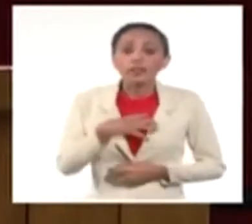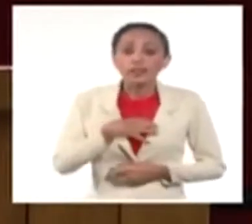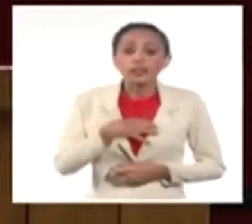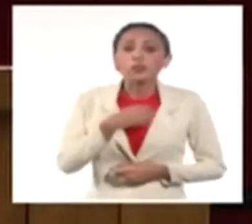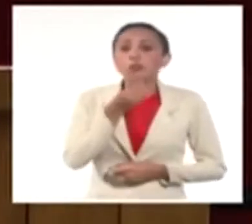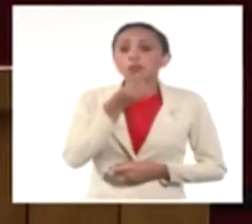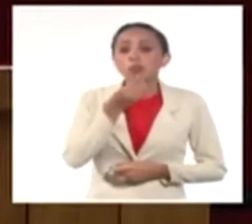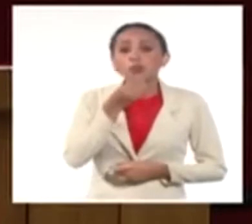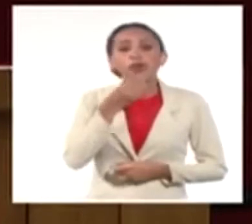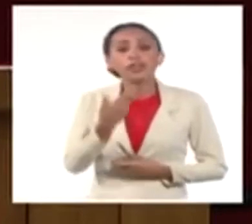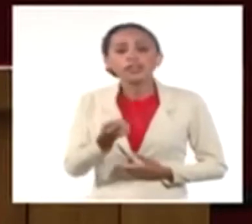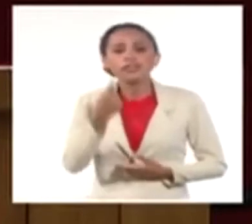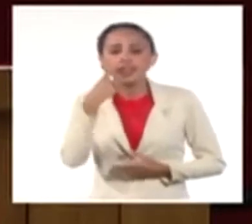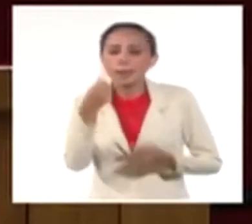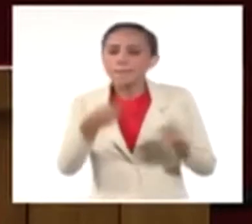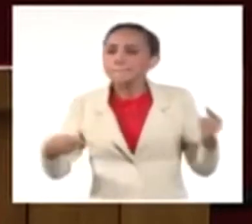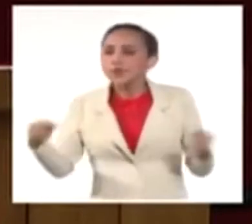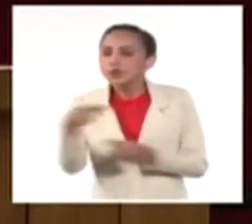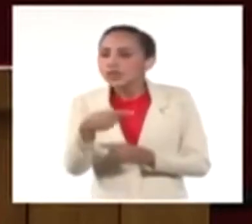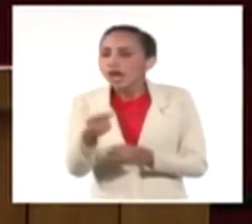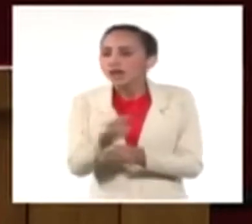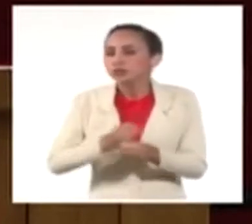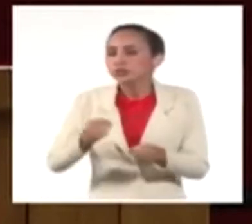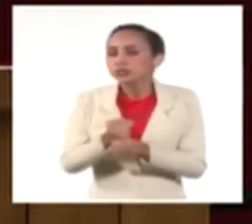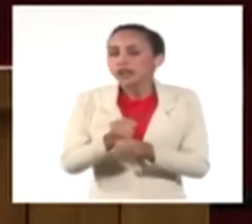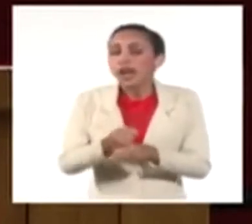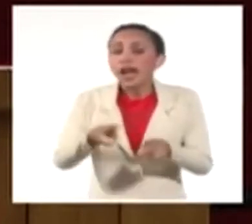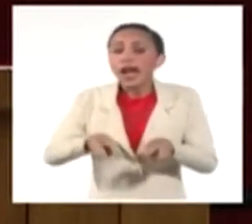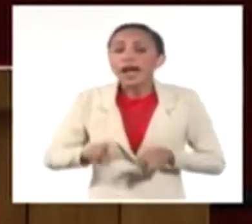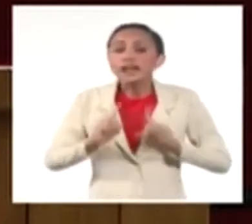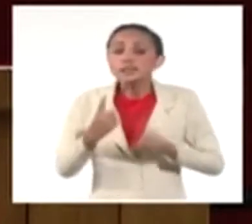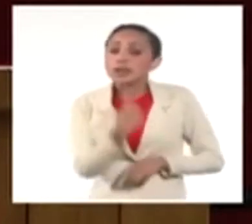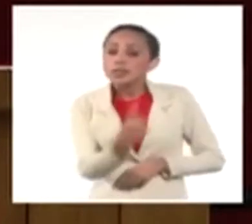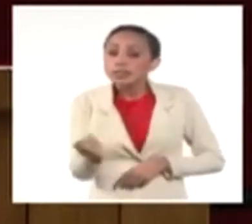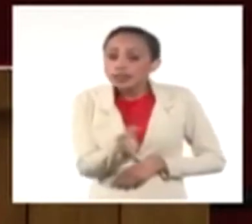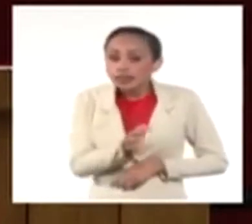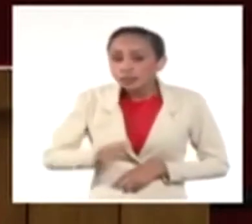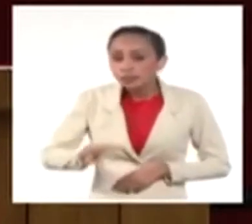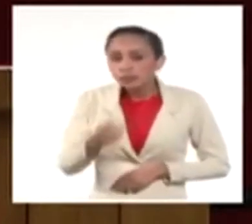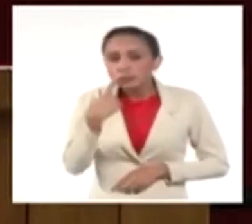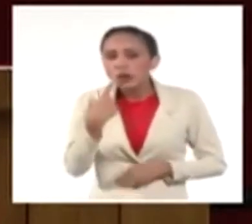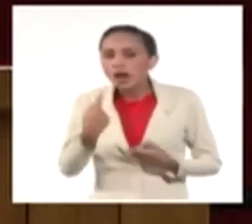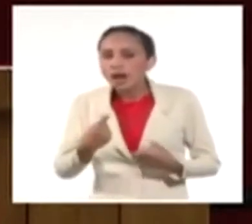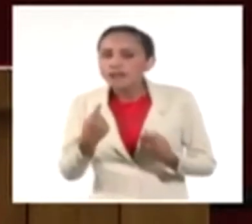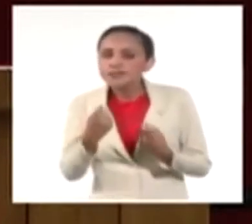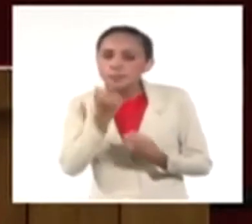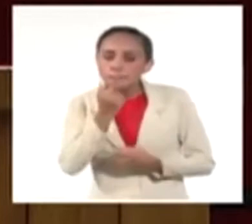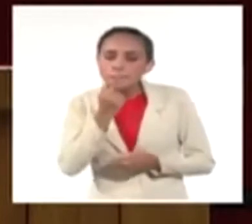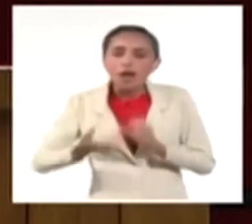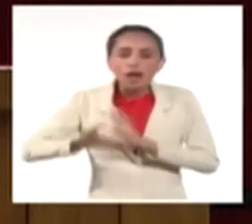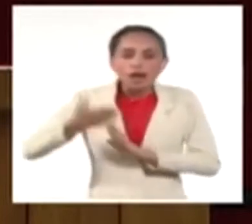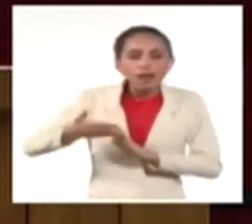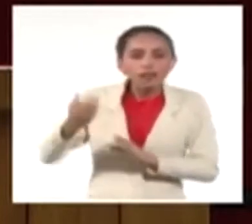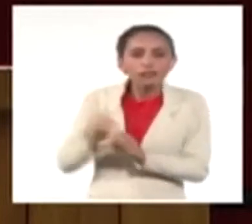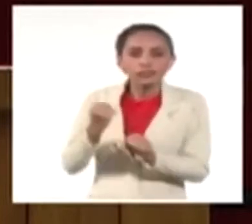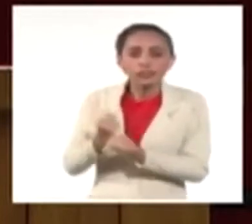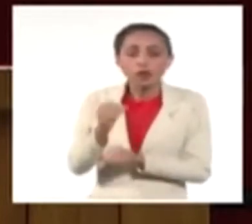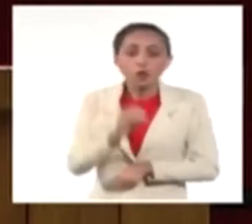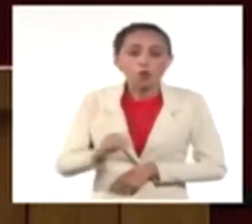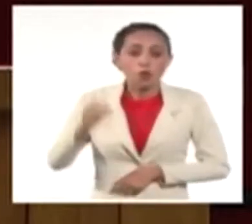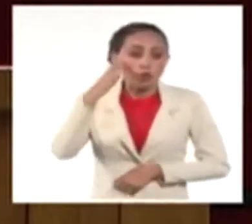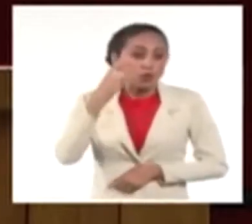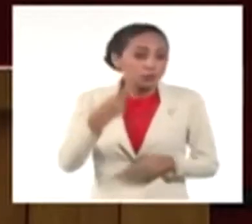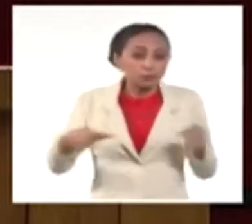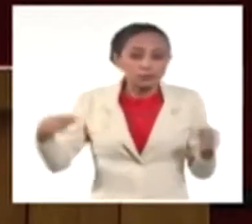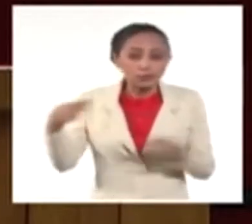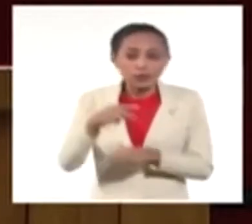definan las prioridades desde las asambleas de cada municipio, máximo órgano de representación del pueblo